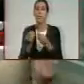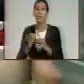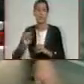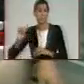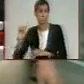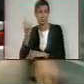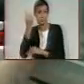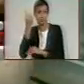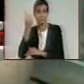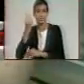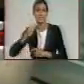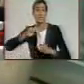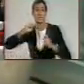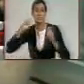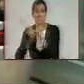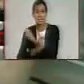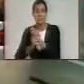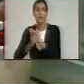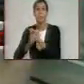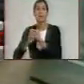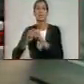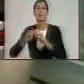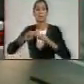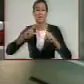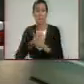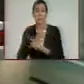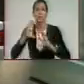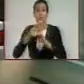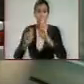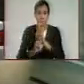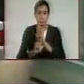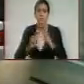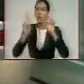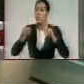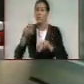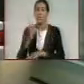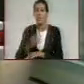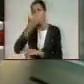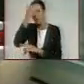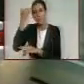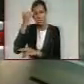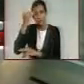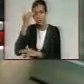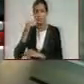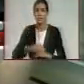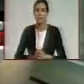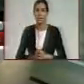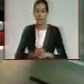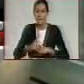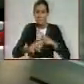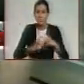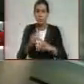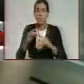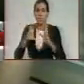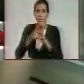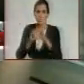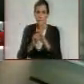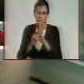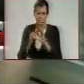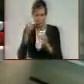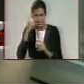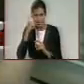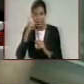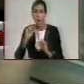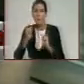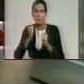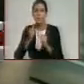Nacional Constituyente. Eso no debemos olvidarlo nunca. Y tampoco debemos olvidar que el proceso constituyente es